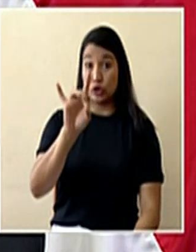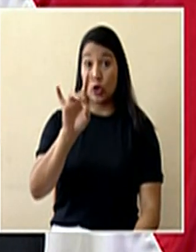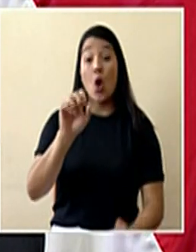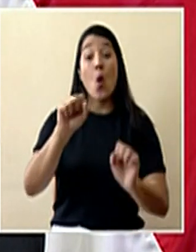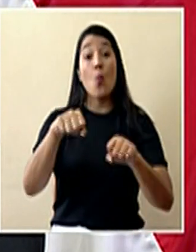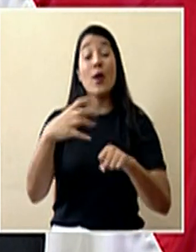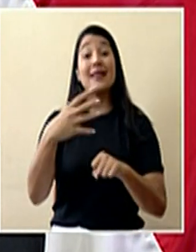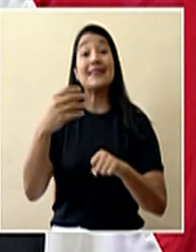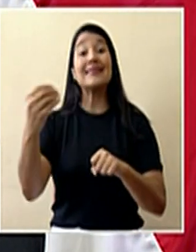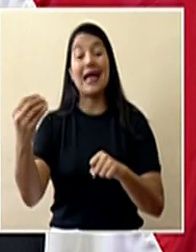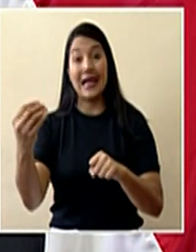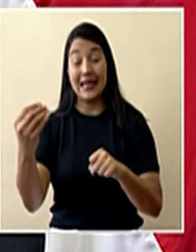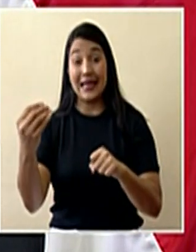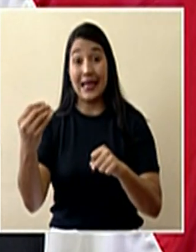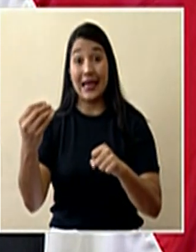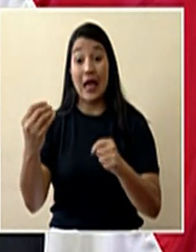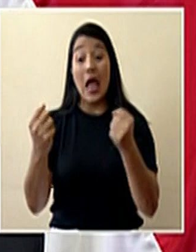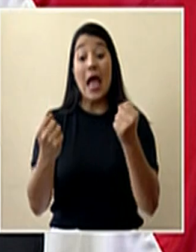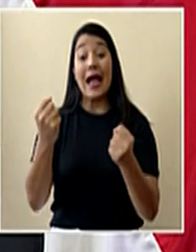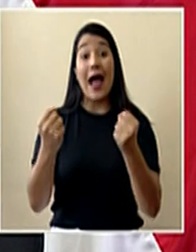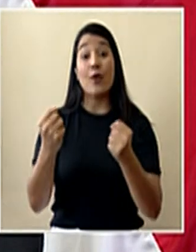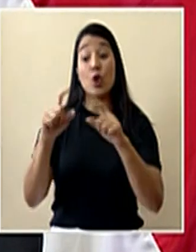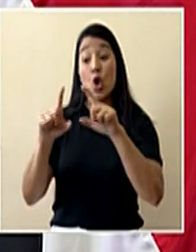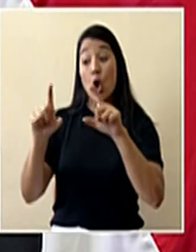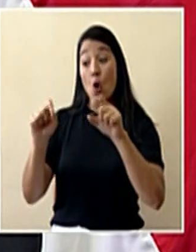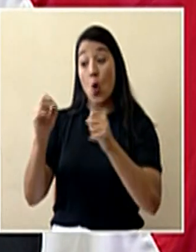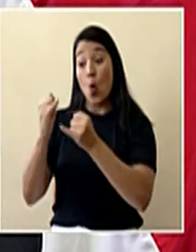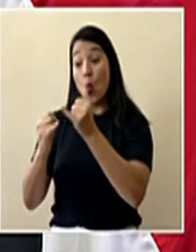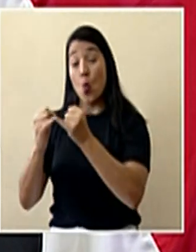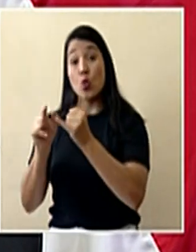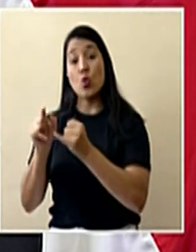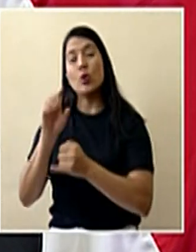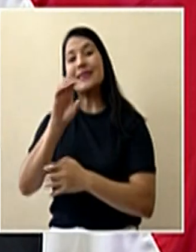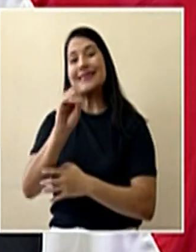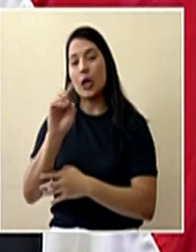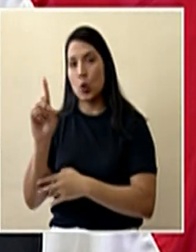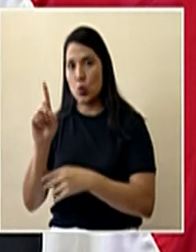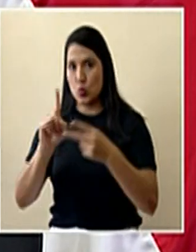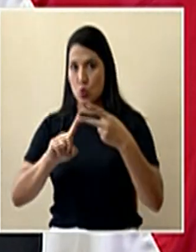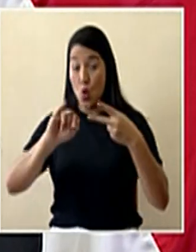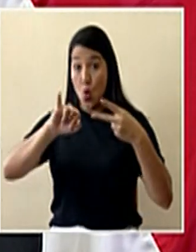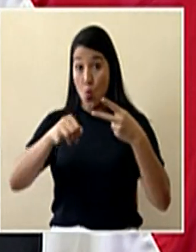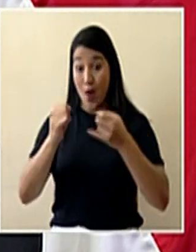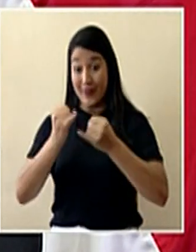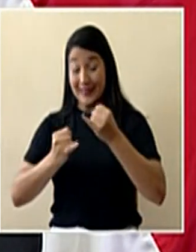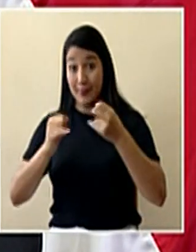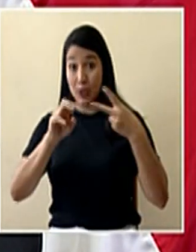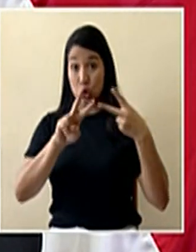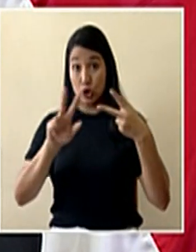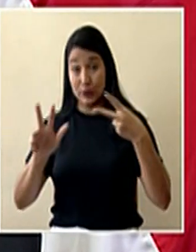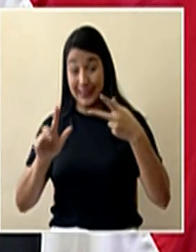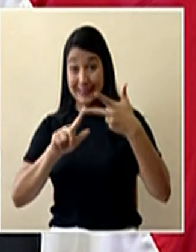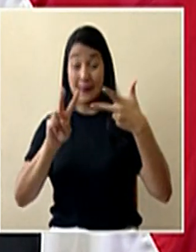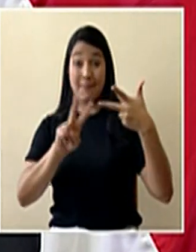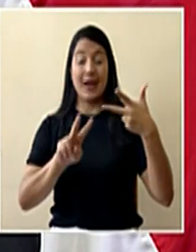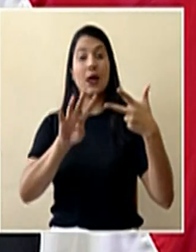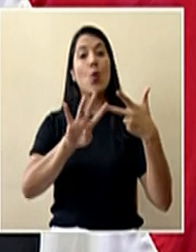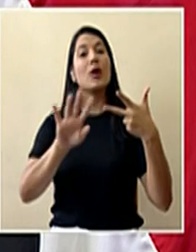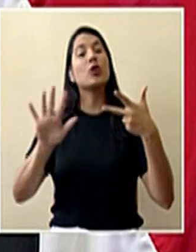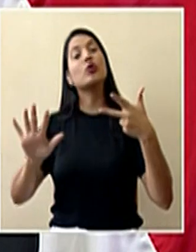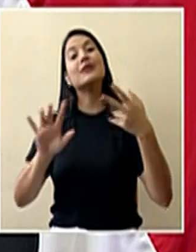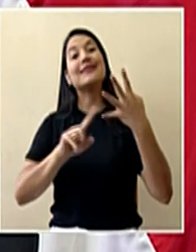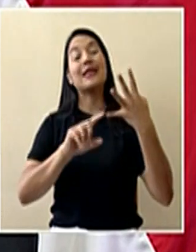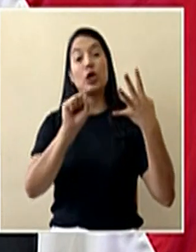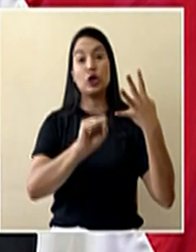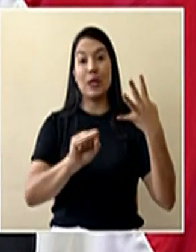pueden circular los que la placa termine en 0 y 1, para el jueves que la placa termine en 2 y 3, viernes 4 y 5, sábado 6